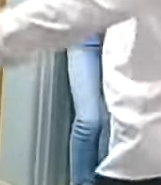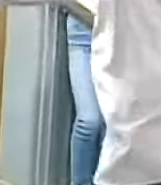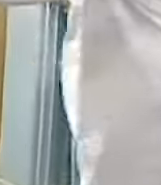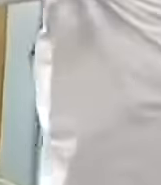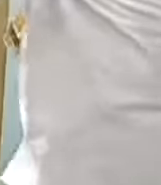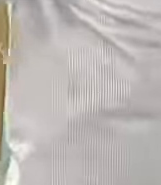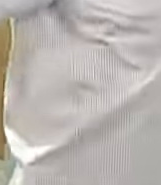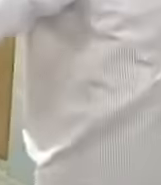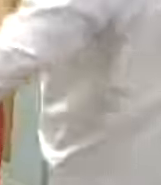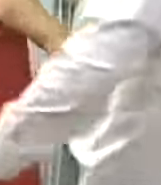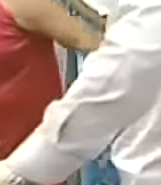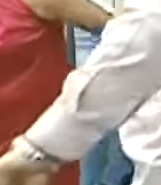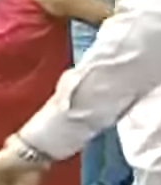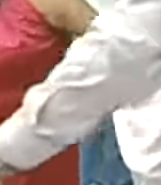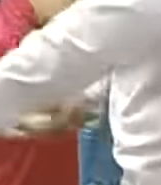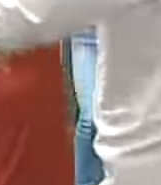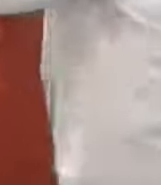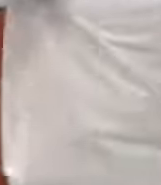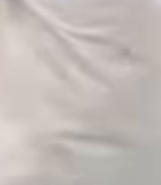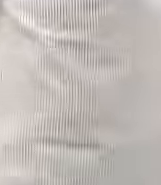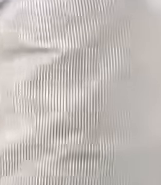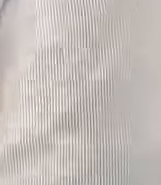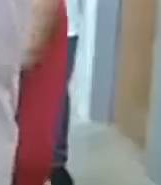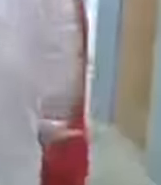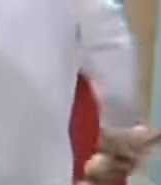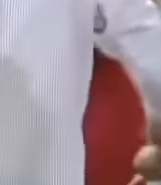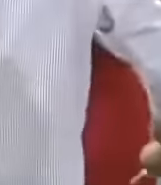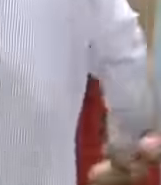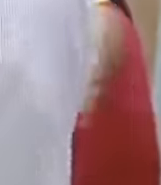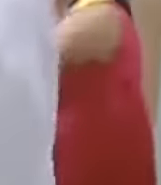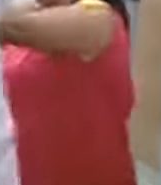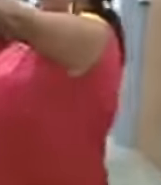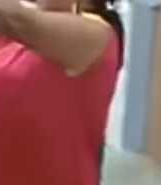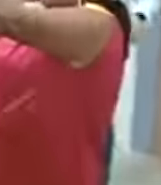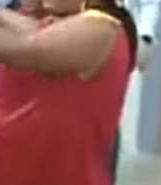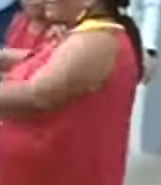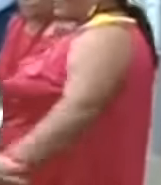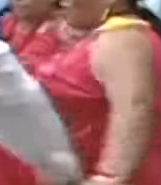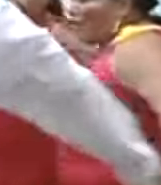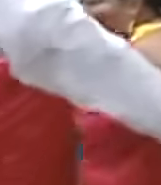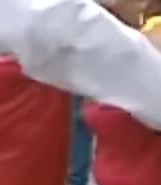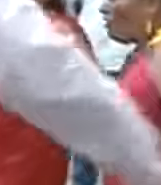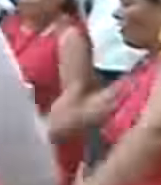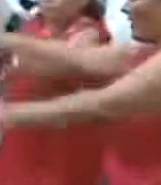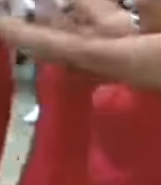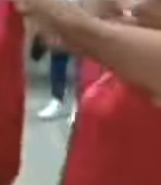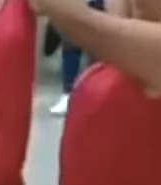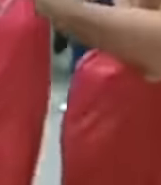oko barautuma, simo simo vitu, maduro akarata,